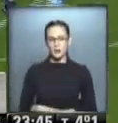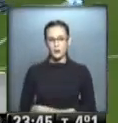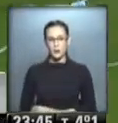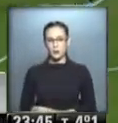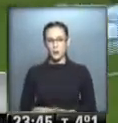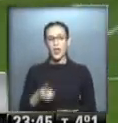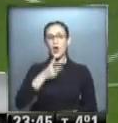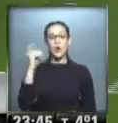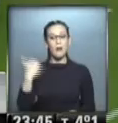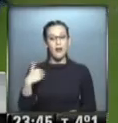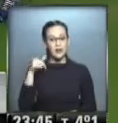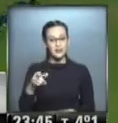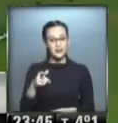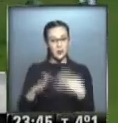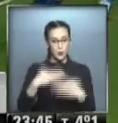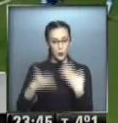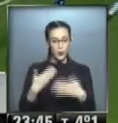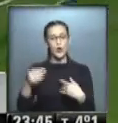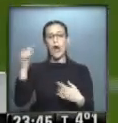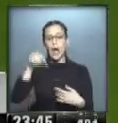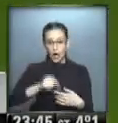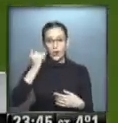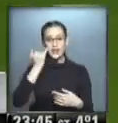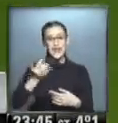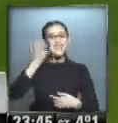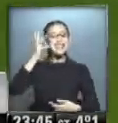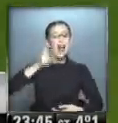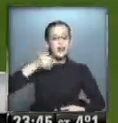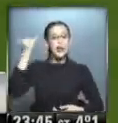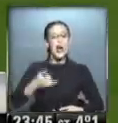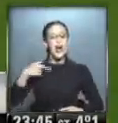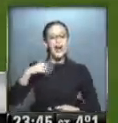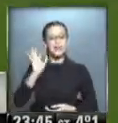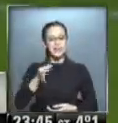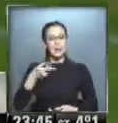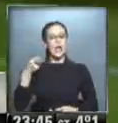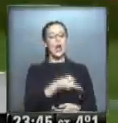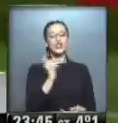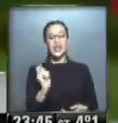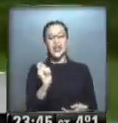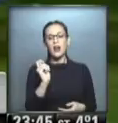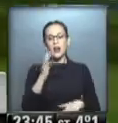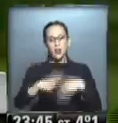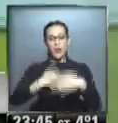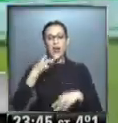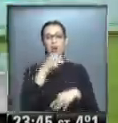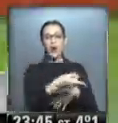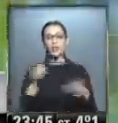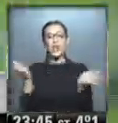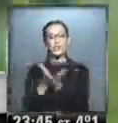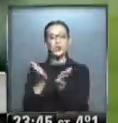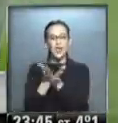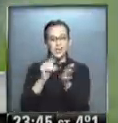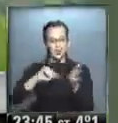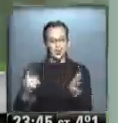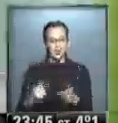de la Copa Argentina. Y ahora San Lorenzo ya tiene rival, que ya sabía que estaba clasificado. Se trata de Estudiantes de Buenos Aires. Y